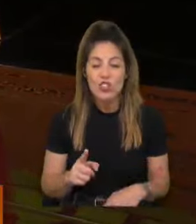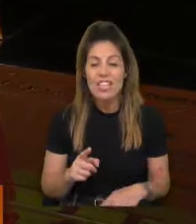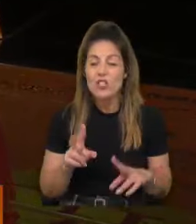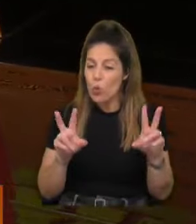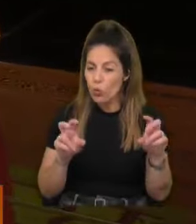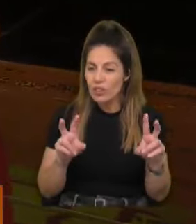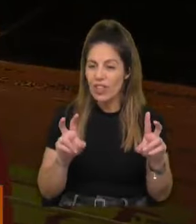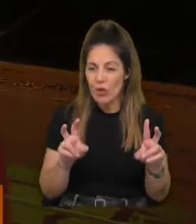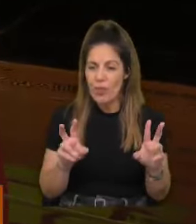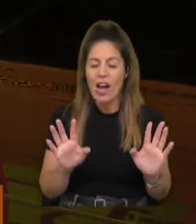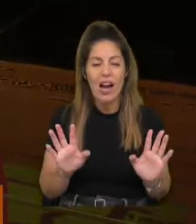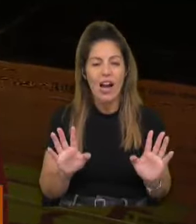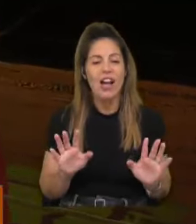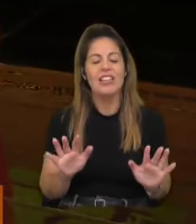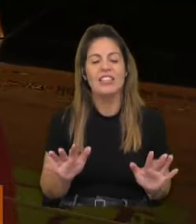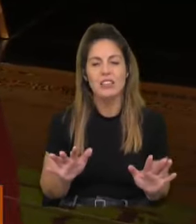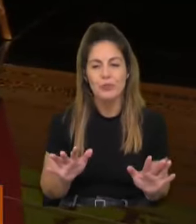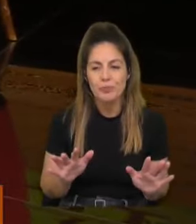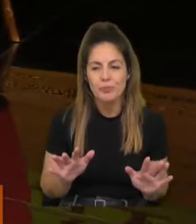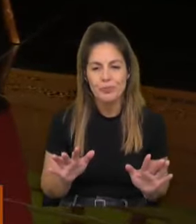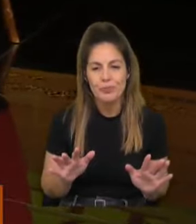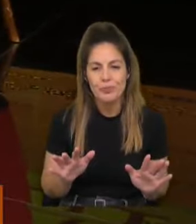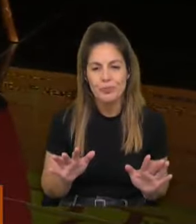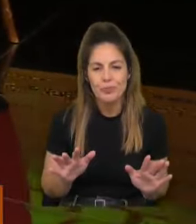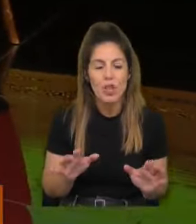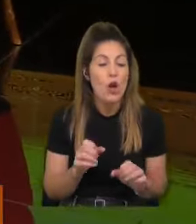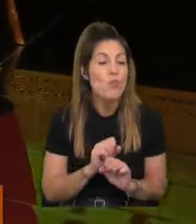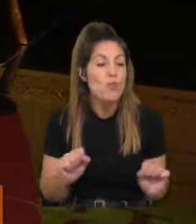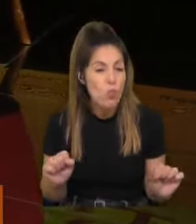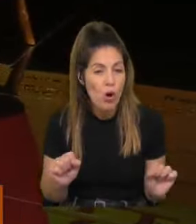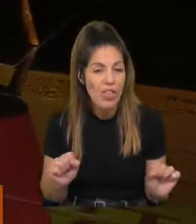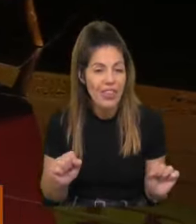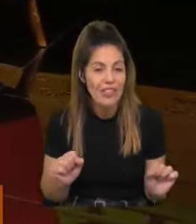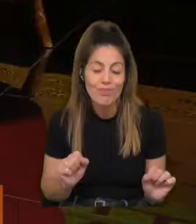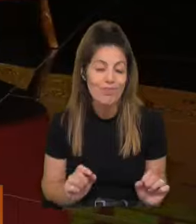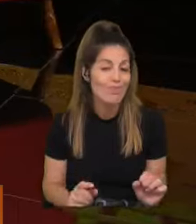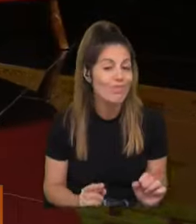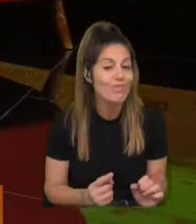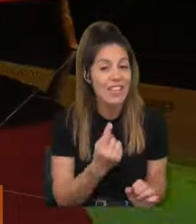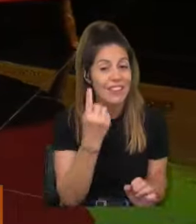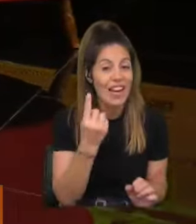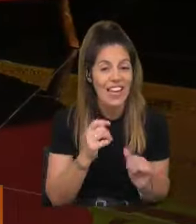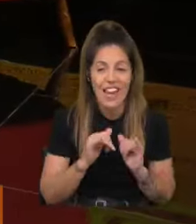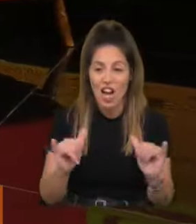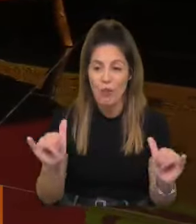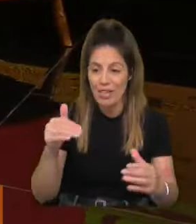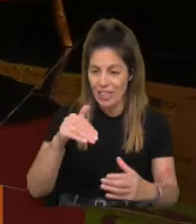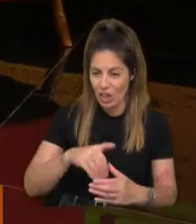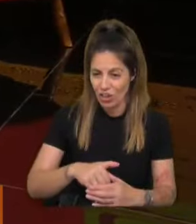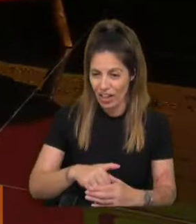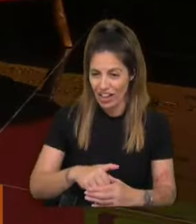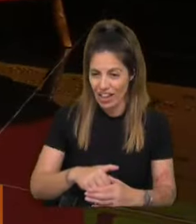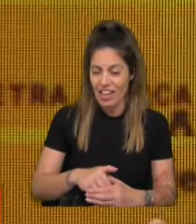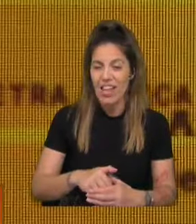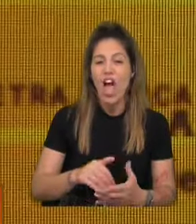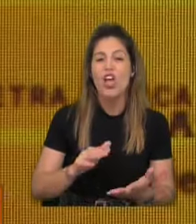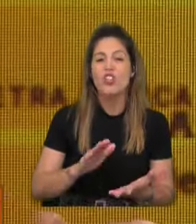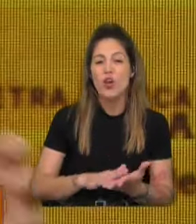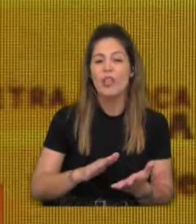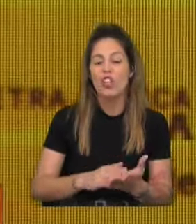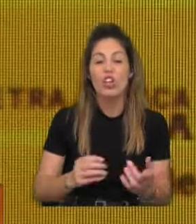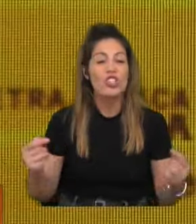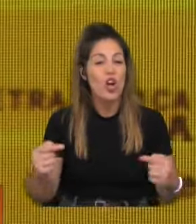tema que puede llegar a ser central en la campaña electoral no sobre todo si los contrarios